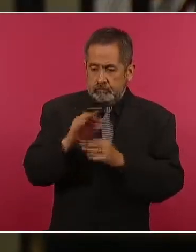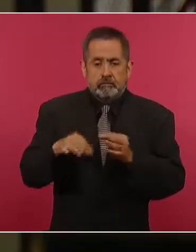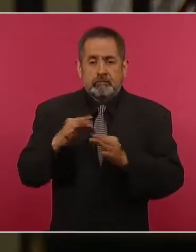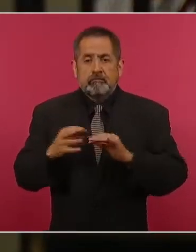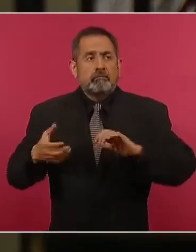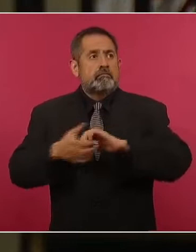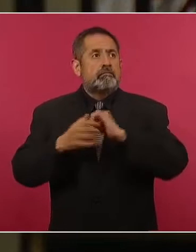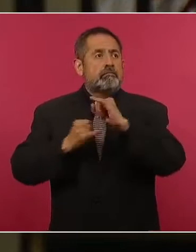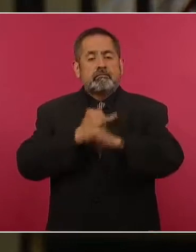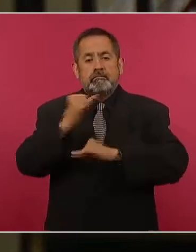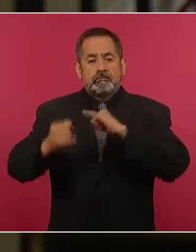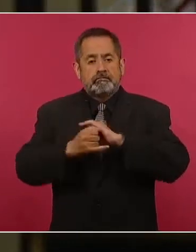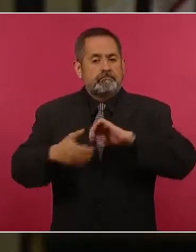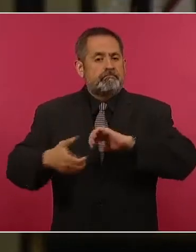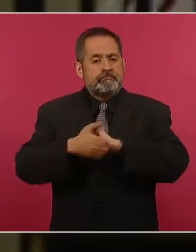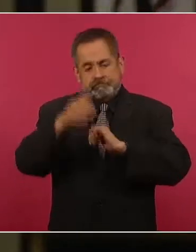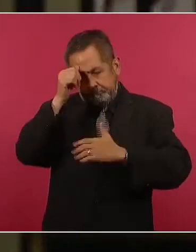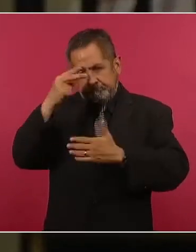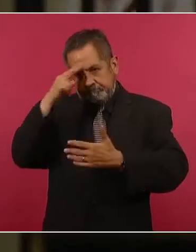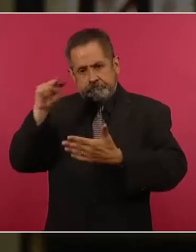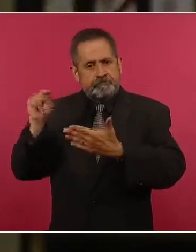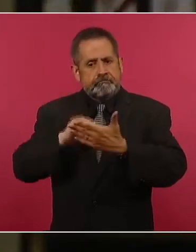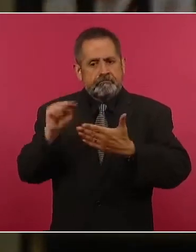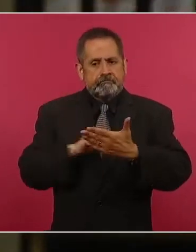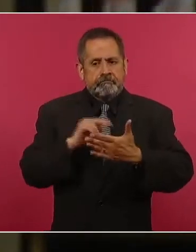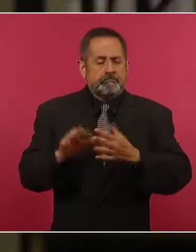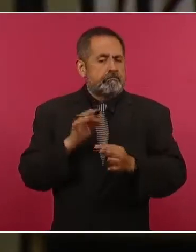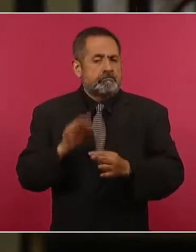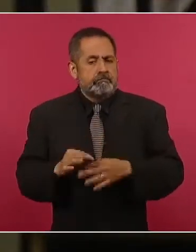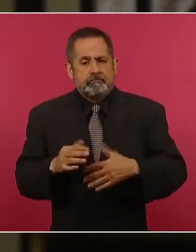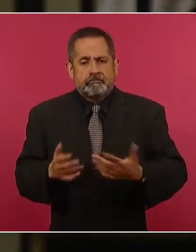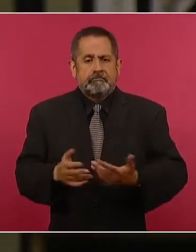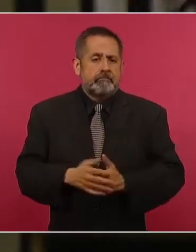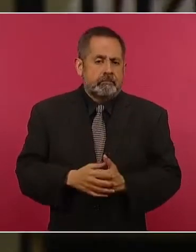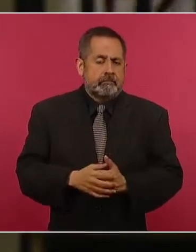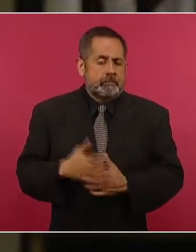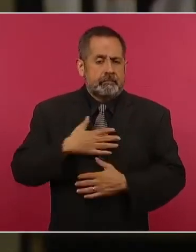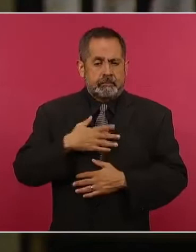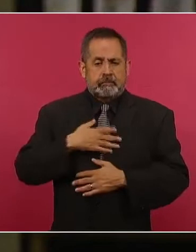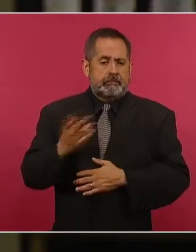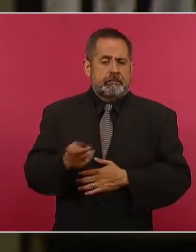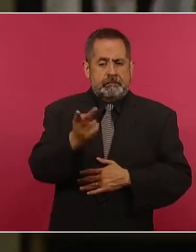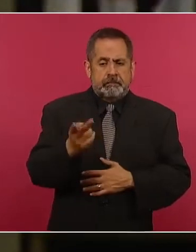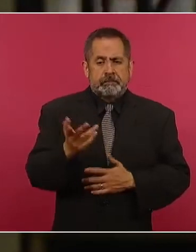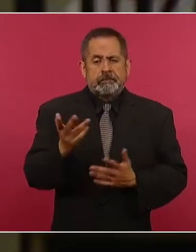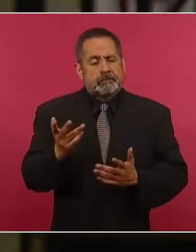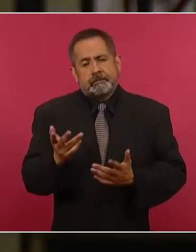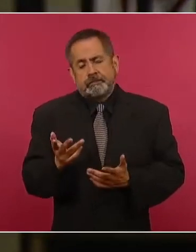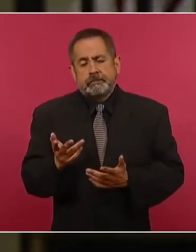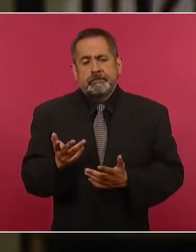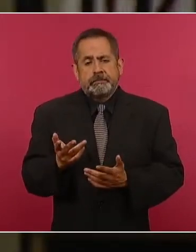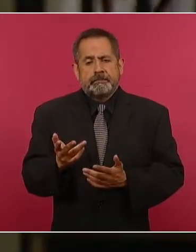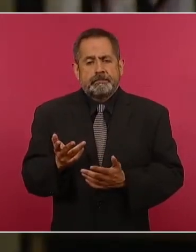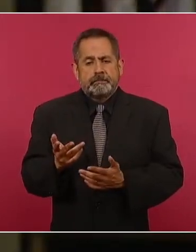acuerdos internacionales que tiene México. Entonces, mi pregunta sería,